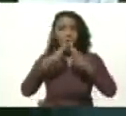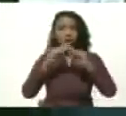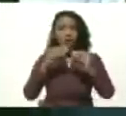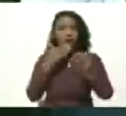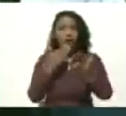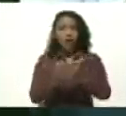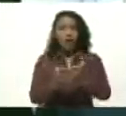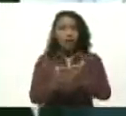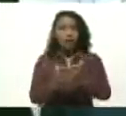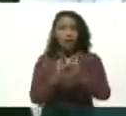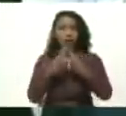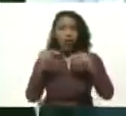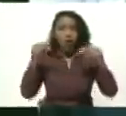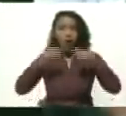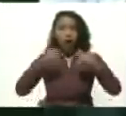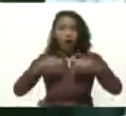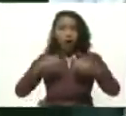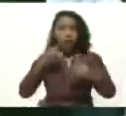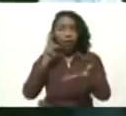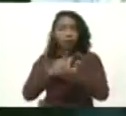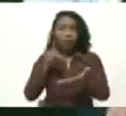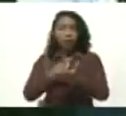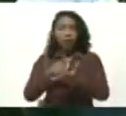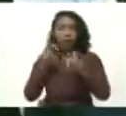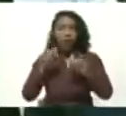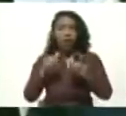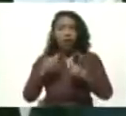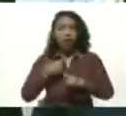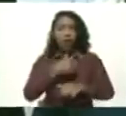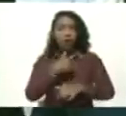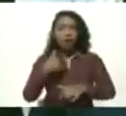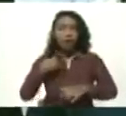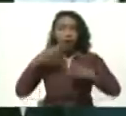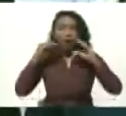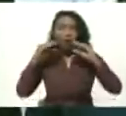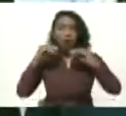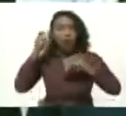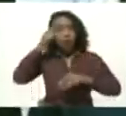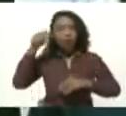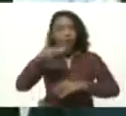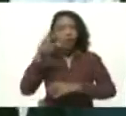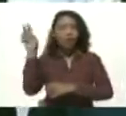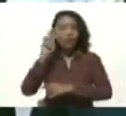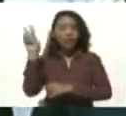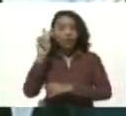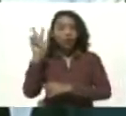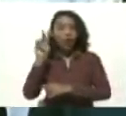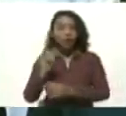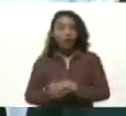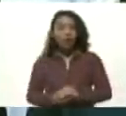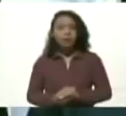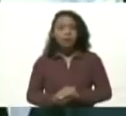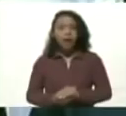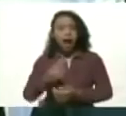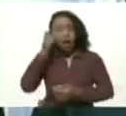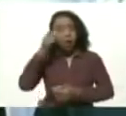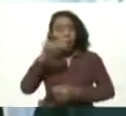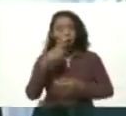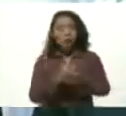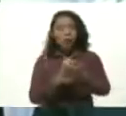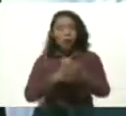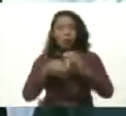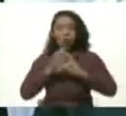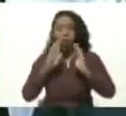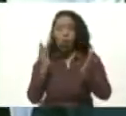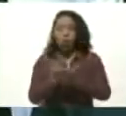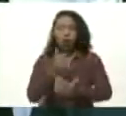a todos por estar aquí el día de hoy. Le quiero hablar al pueblo venezolano, a los pueblos hermanos del mundo,